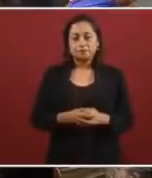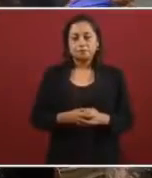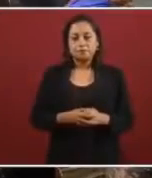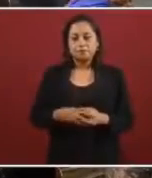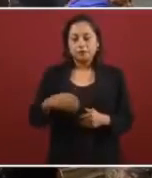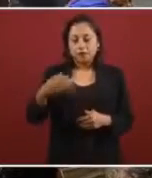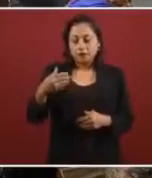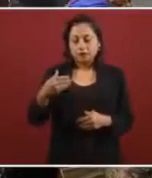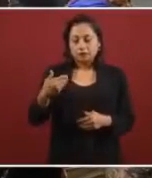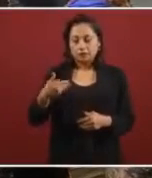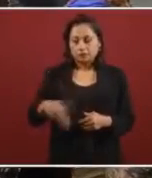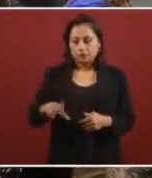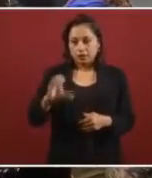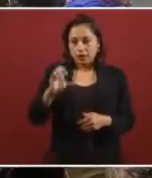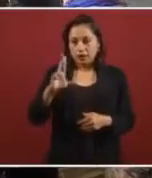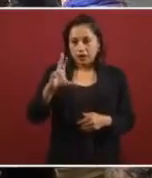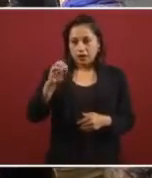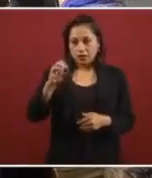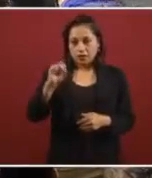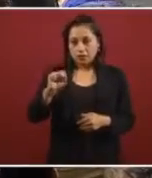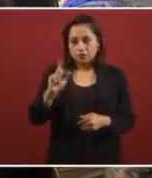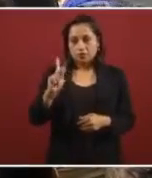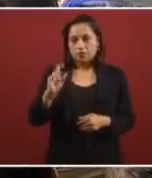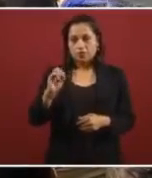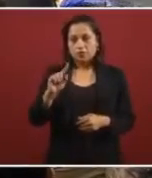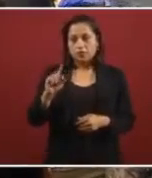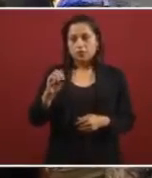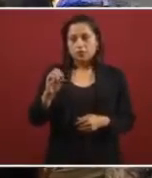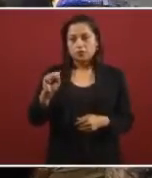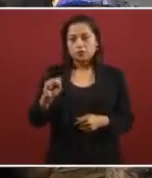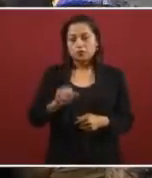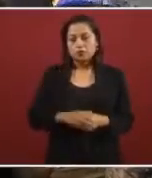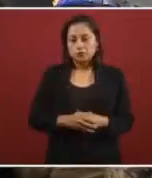Carlos Pozos. Adelante.